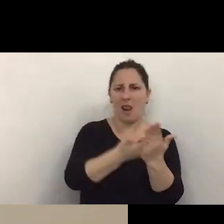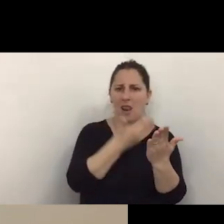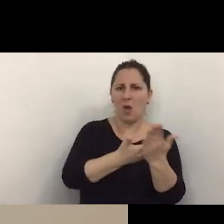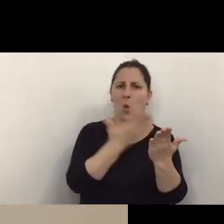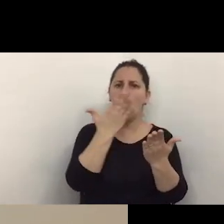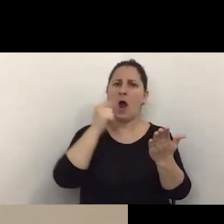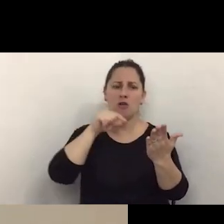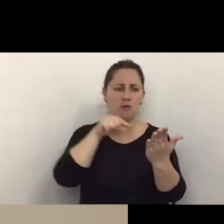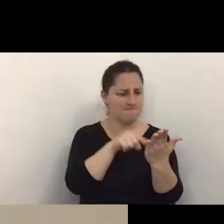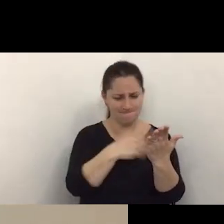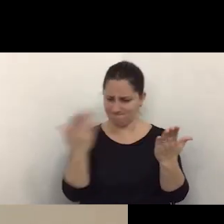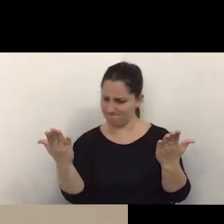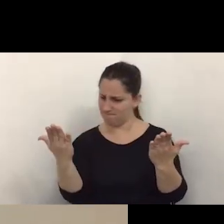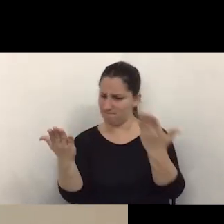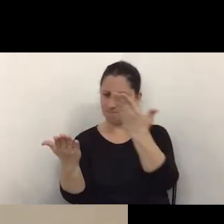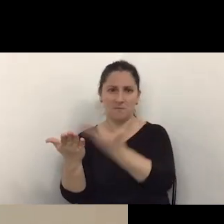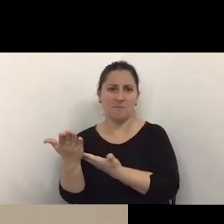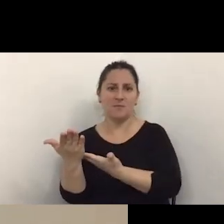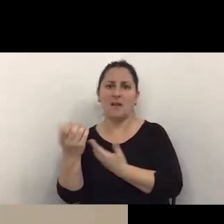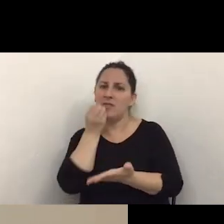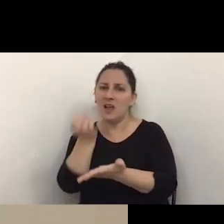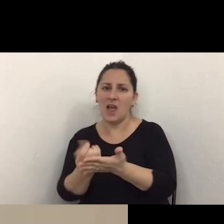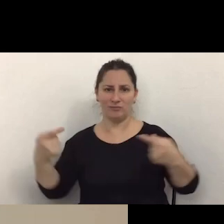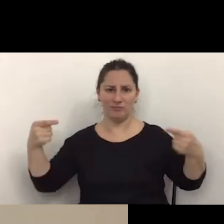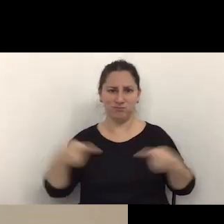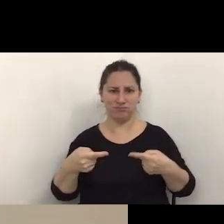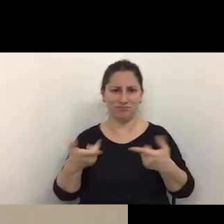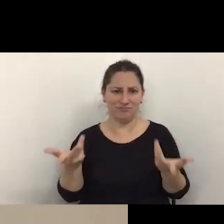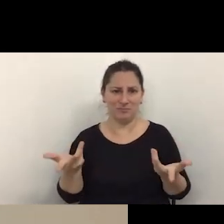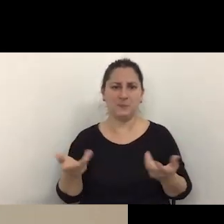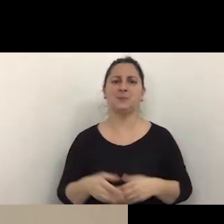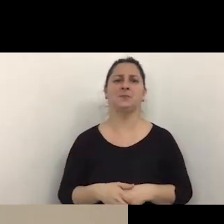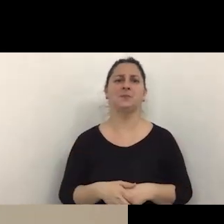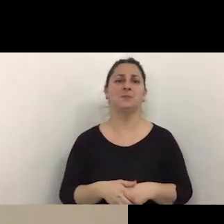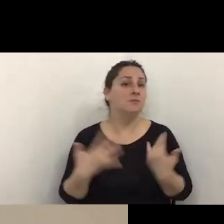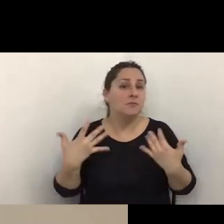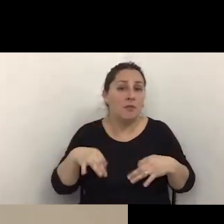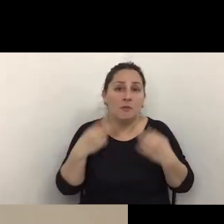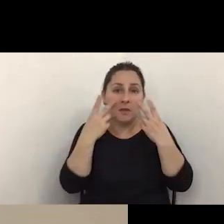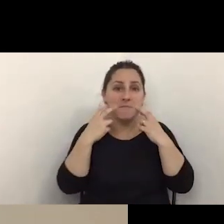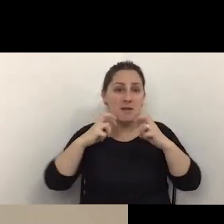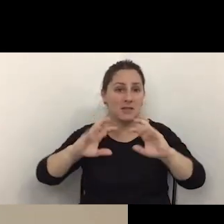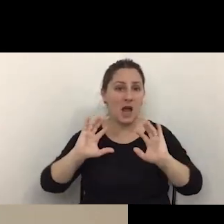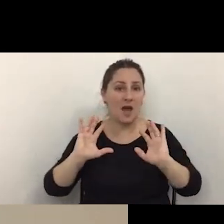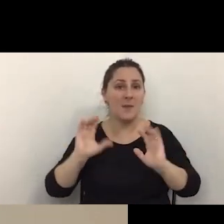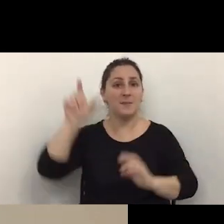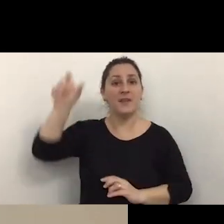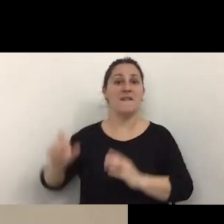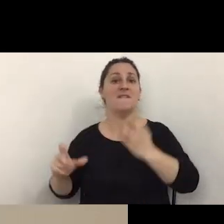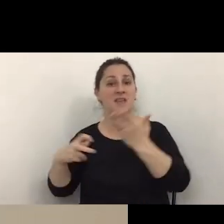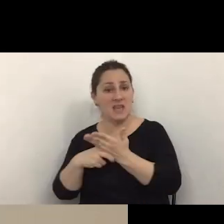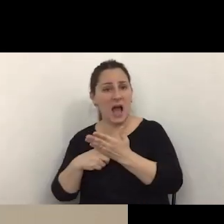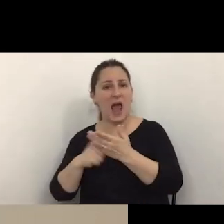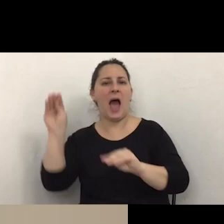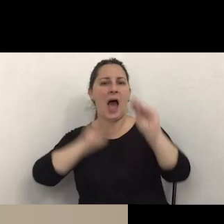bancarias que no se coinciden con la actividad declarada. Se va a investigar. El fiscal va a armar una